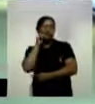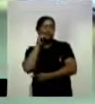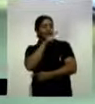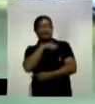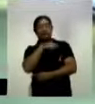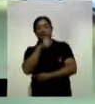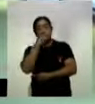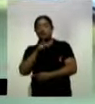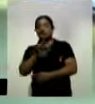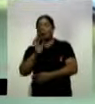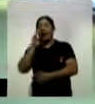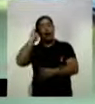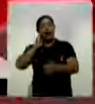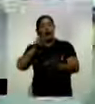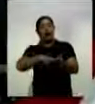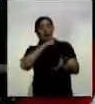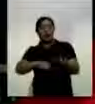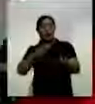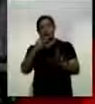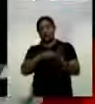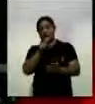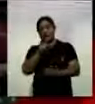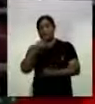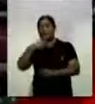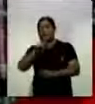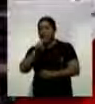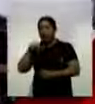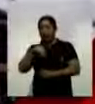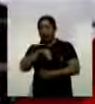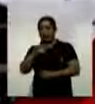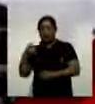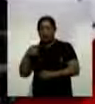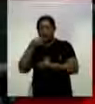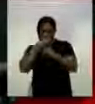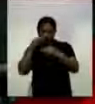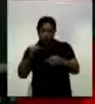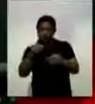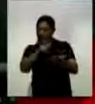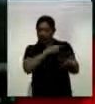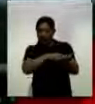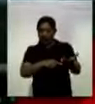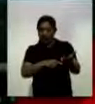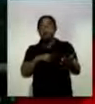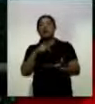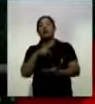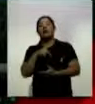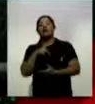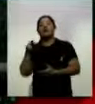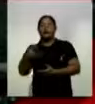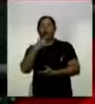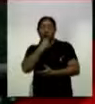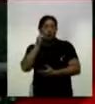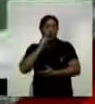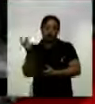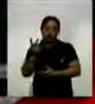Clausura 2020. Aunque la Liga MX anunció que el torneo Clausura 2020 se cancela tanto en el ramo varonil como